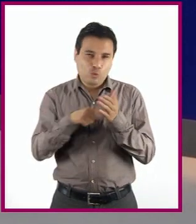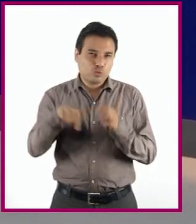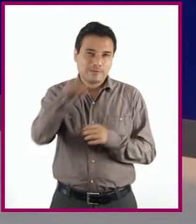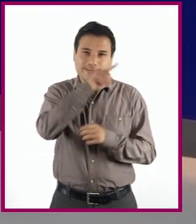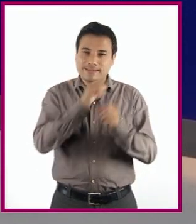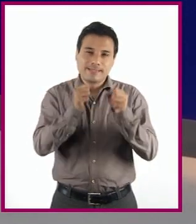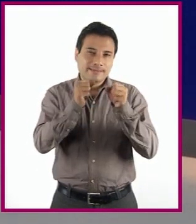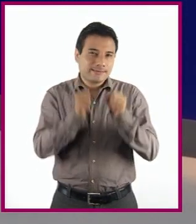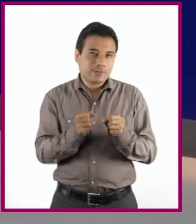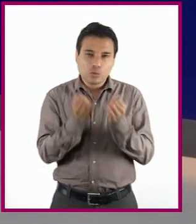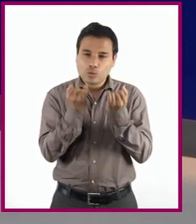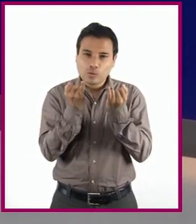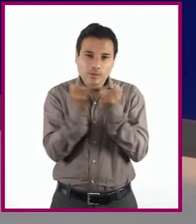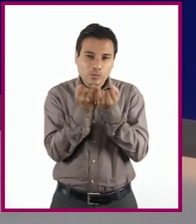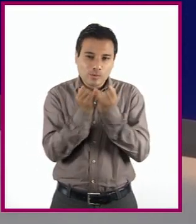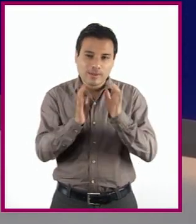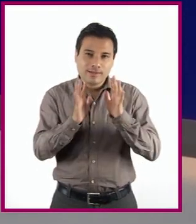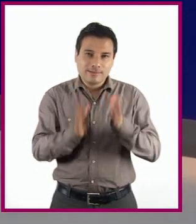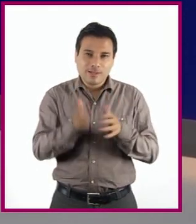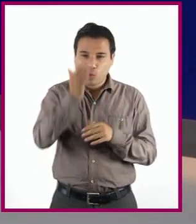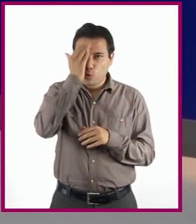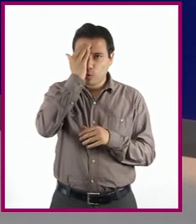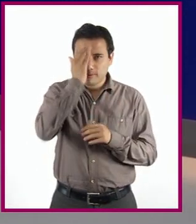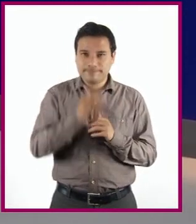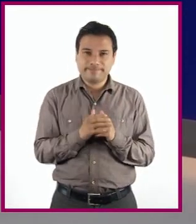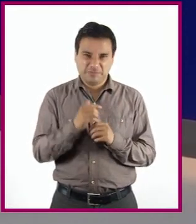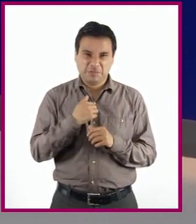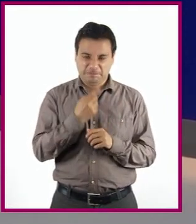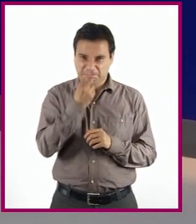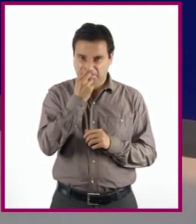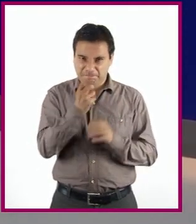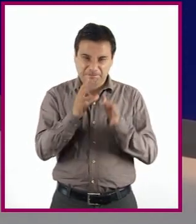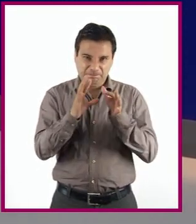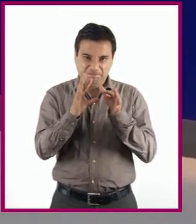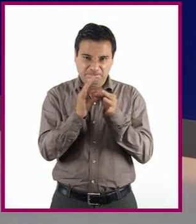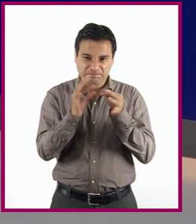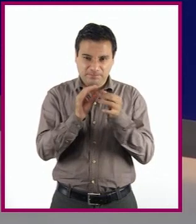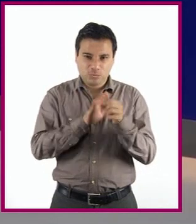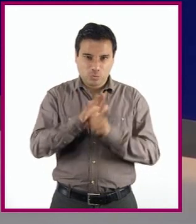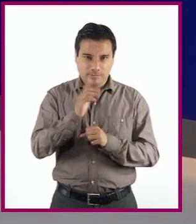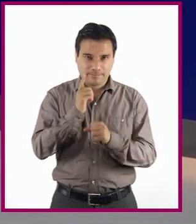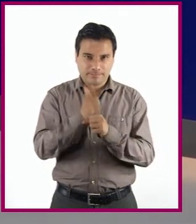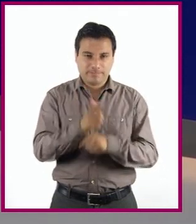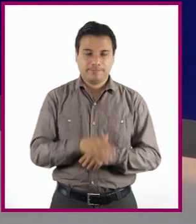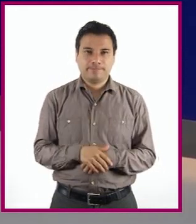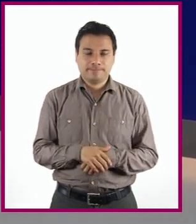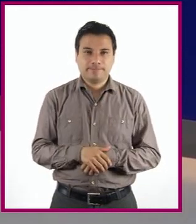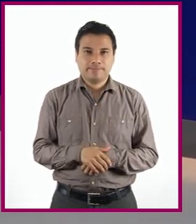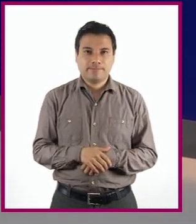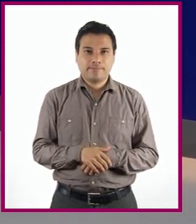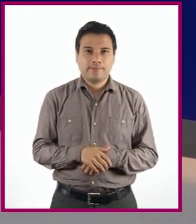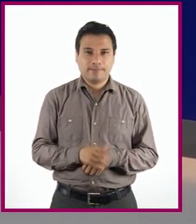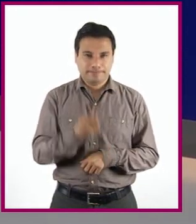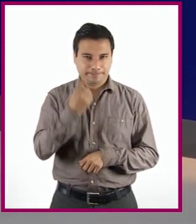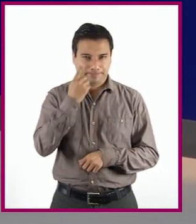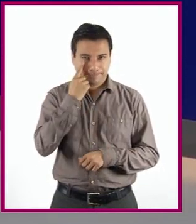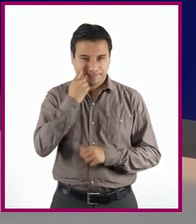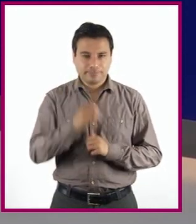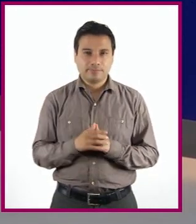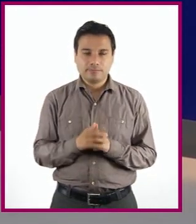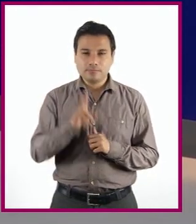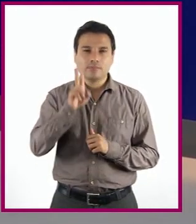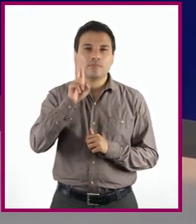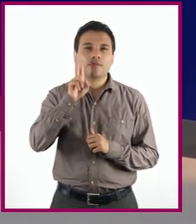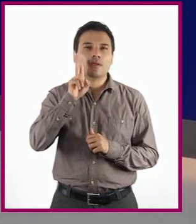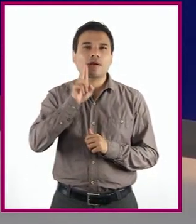casa también lo hicieron. ¿Puedo decirle cuáles identifiqué? Claro, veamos si coinciden con los